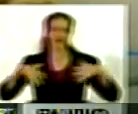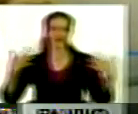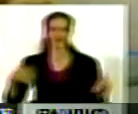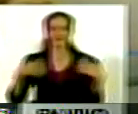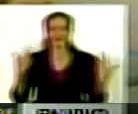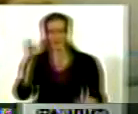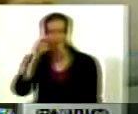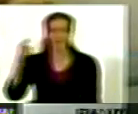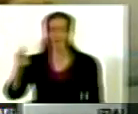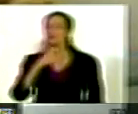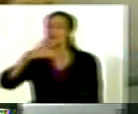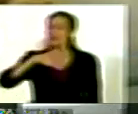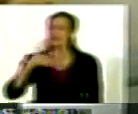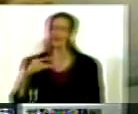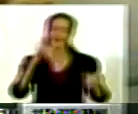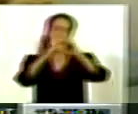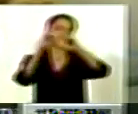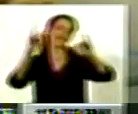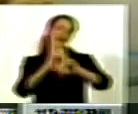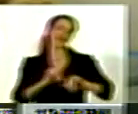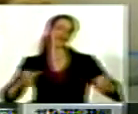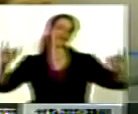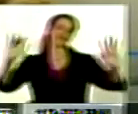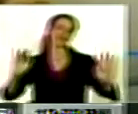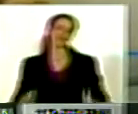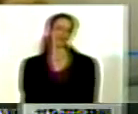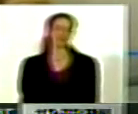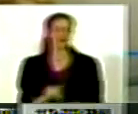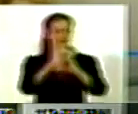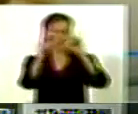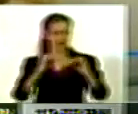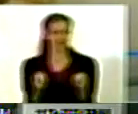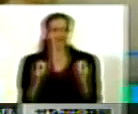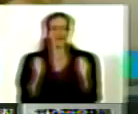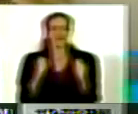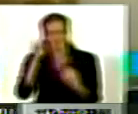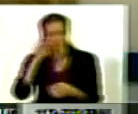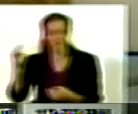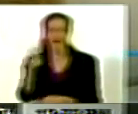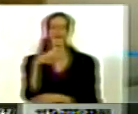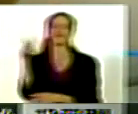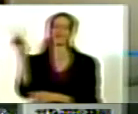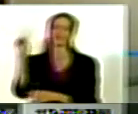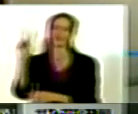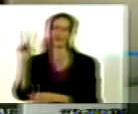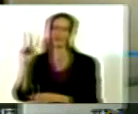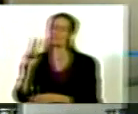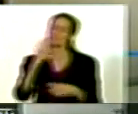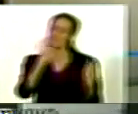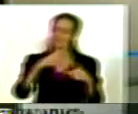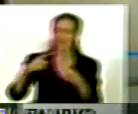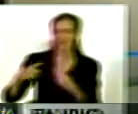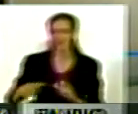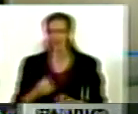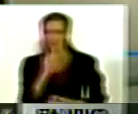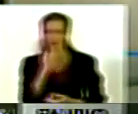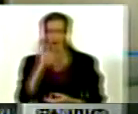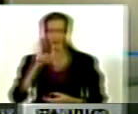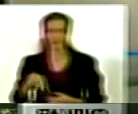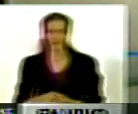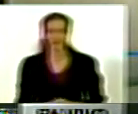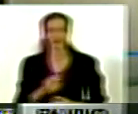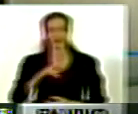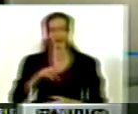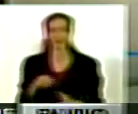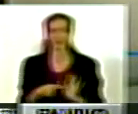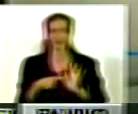un pueblo que siente felicidad, felicidad de vivir, nuestro pueblo, el pueblo venezolano. Tengo un conjunto de cosas que hemos